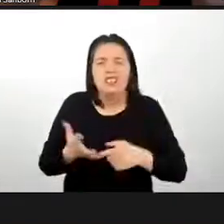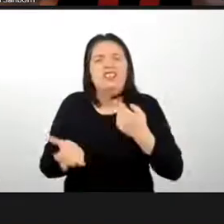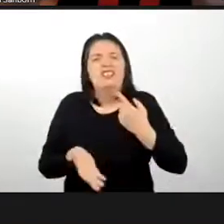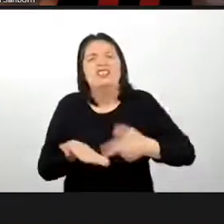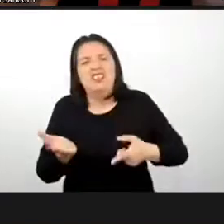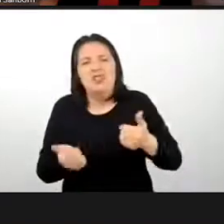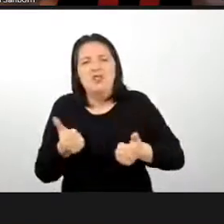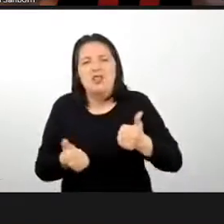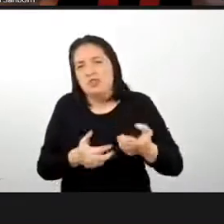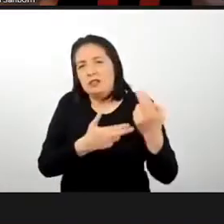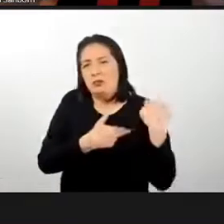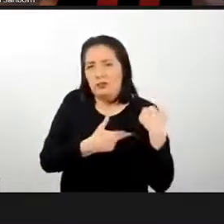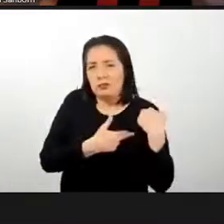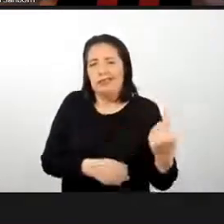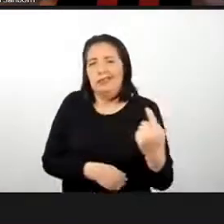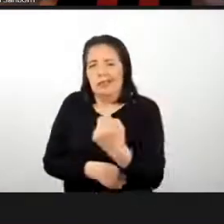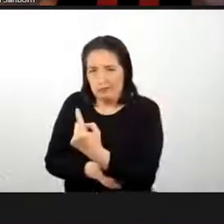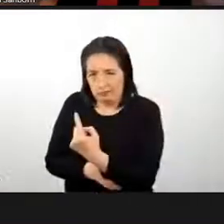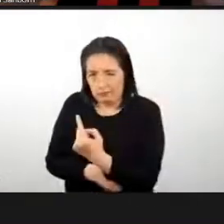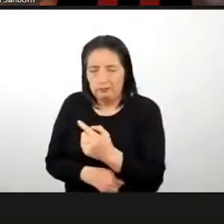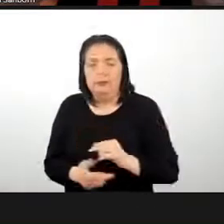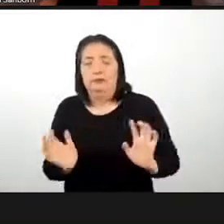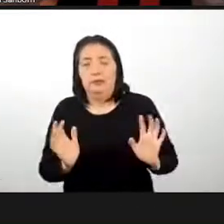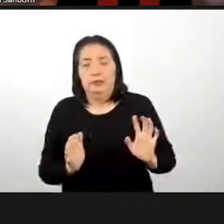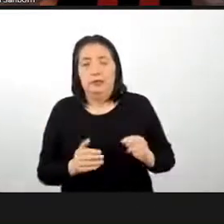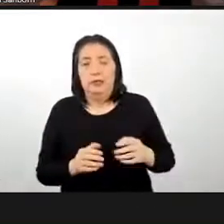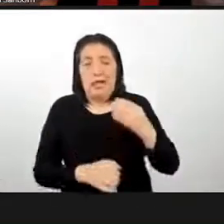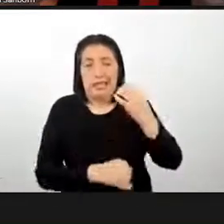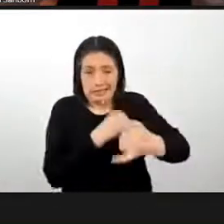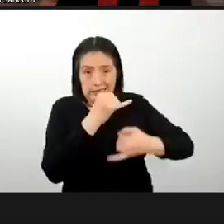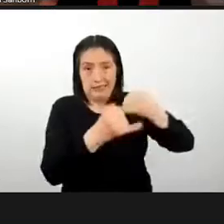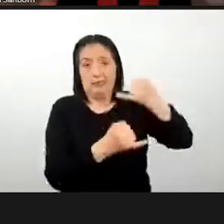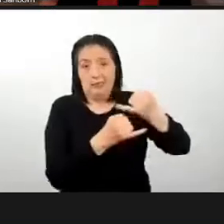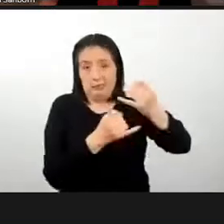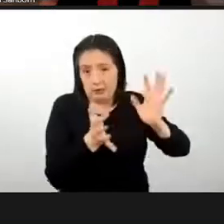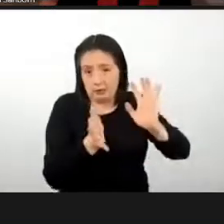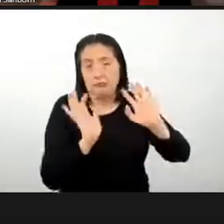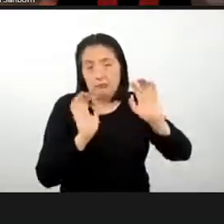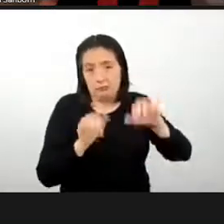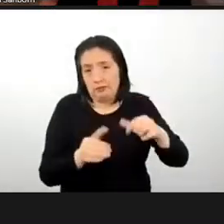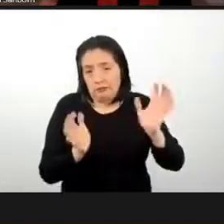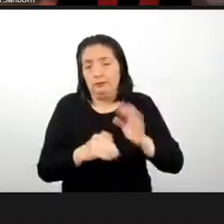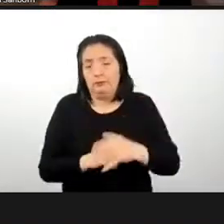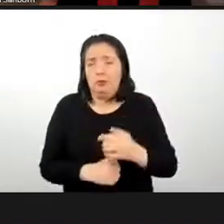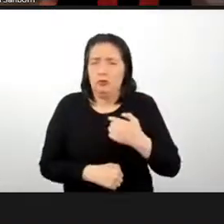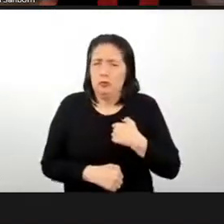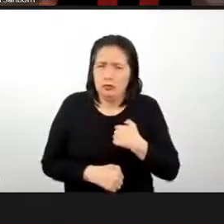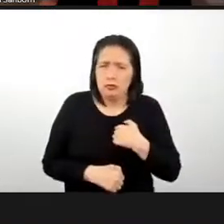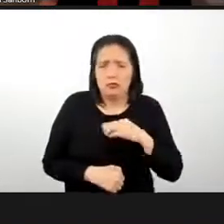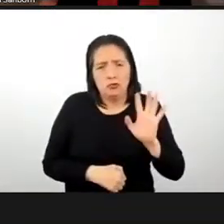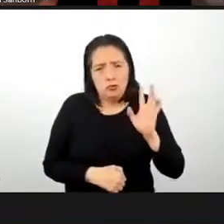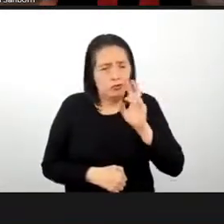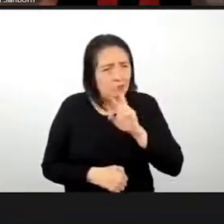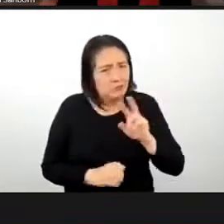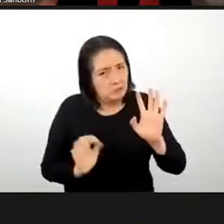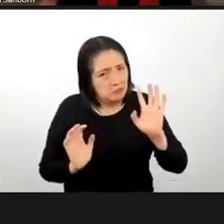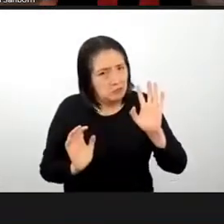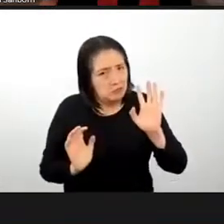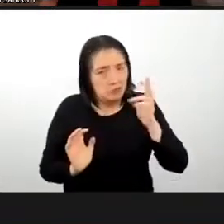de cada uno, ¿no? Y a nivel internacional, sin duda. Yo no lo voy a ver, yo